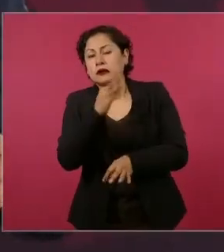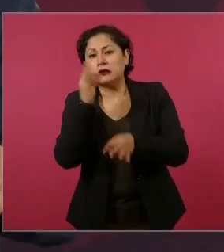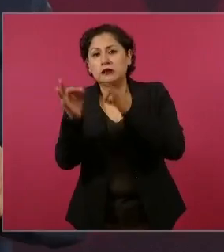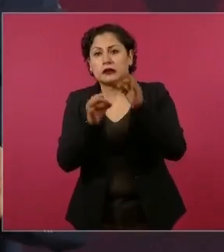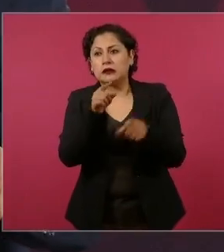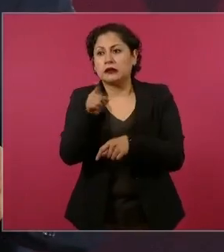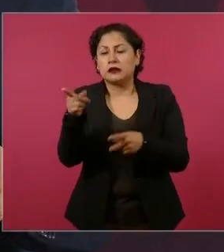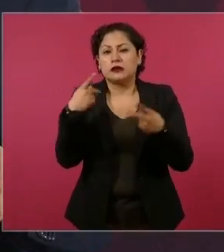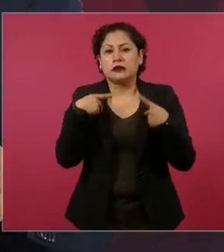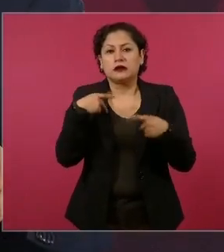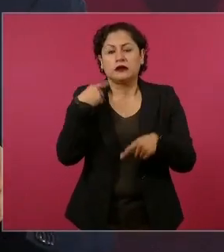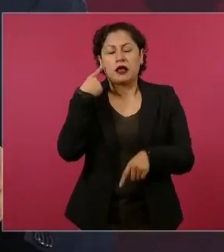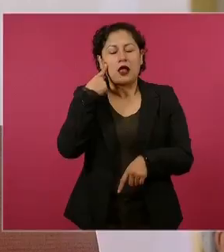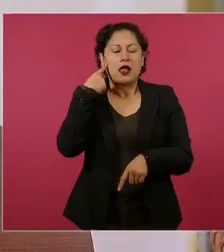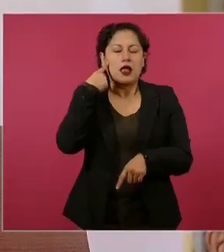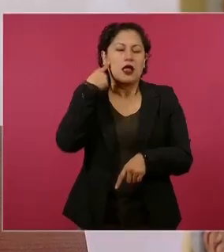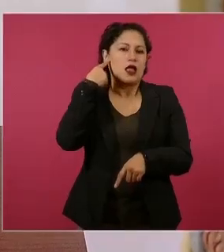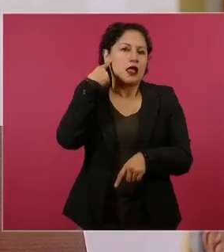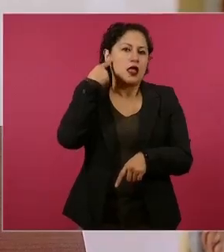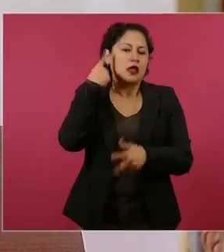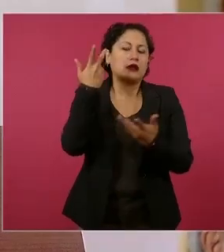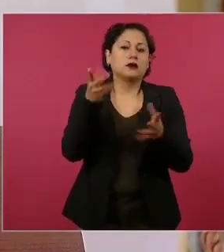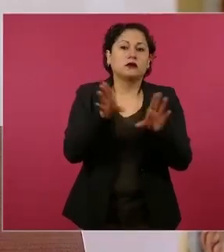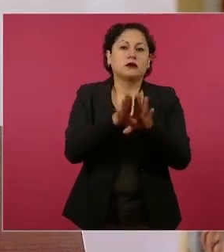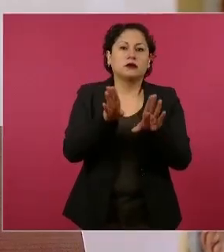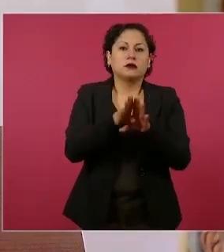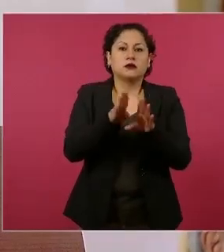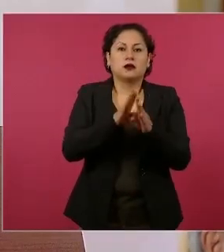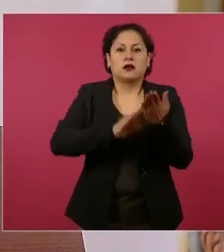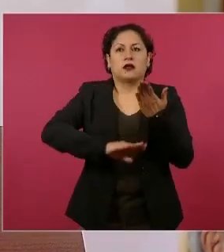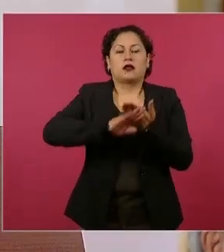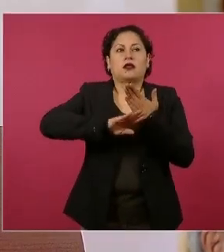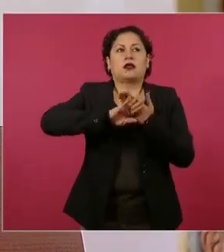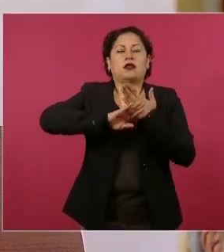Nos dejaban medios turuletos, ¿no?